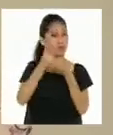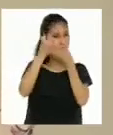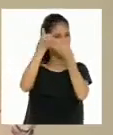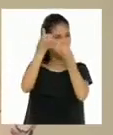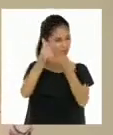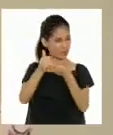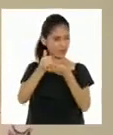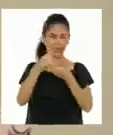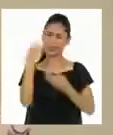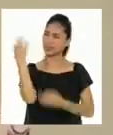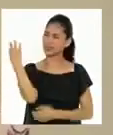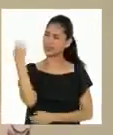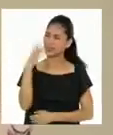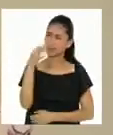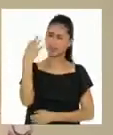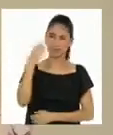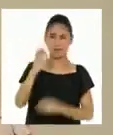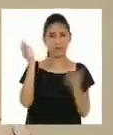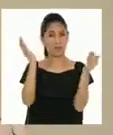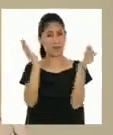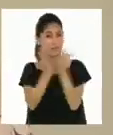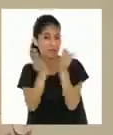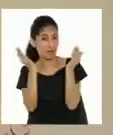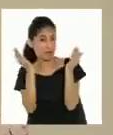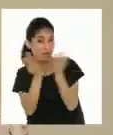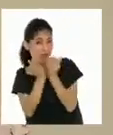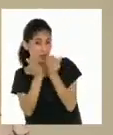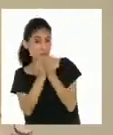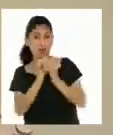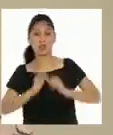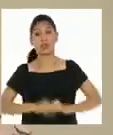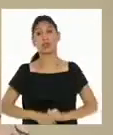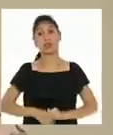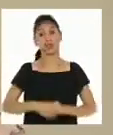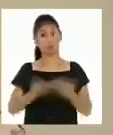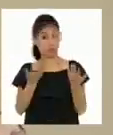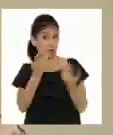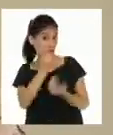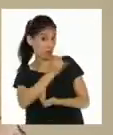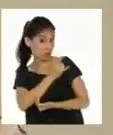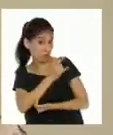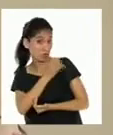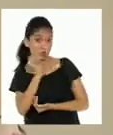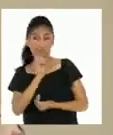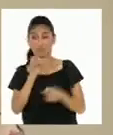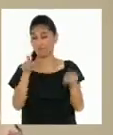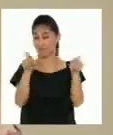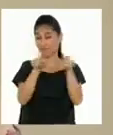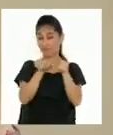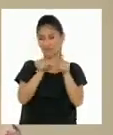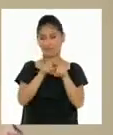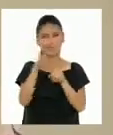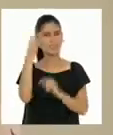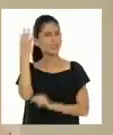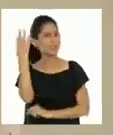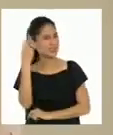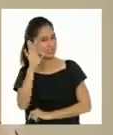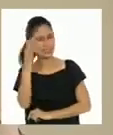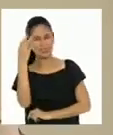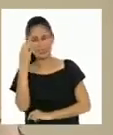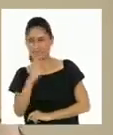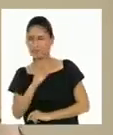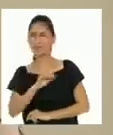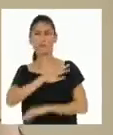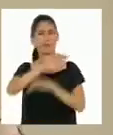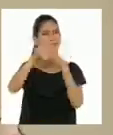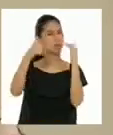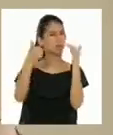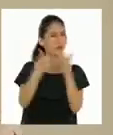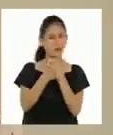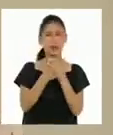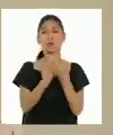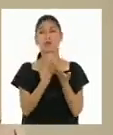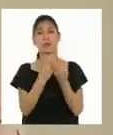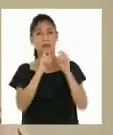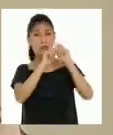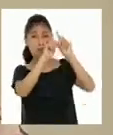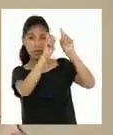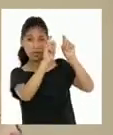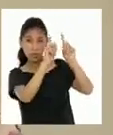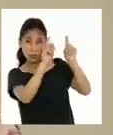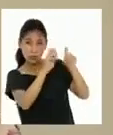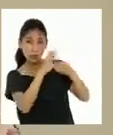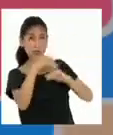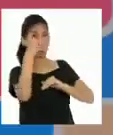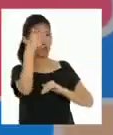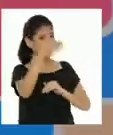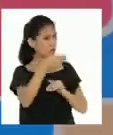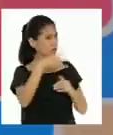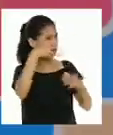toda la vida escolar, universitaria y profesional. Siempre vamos a tener preguntas que resolver y temas que